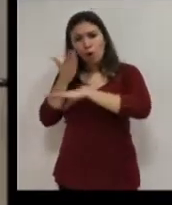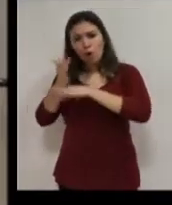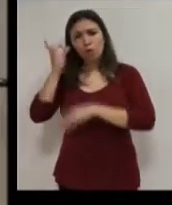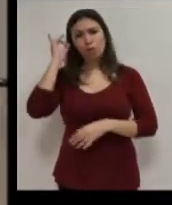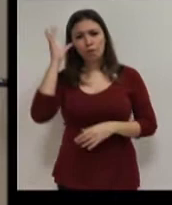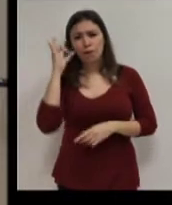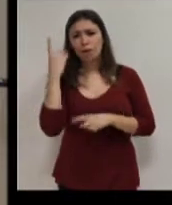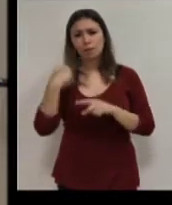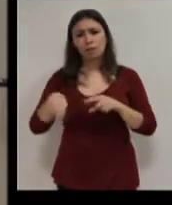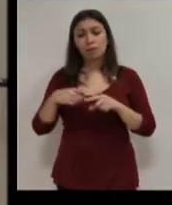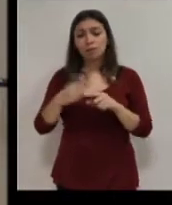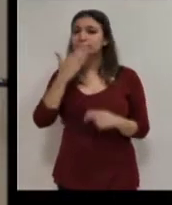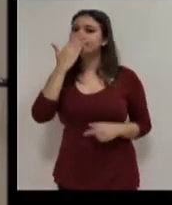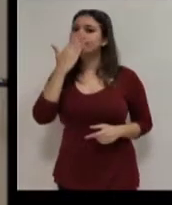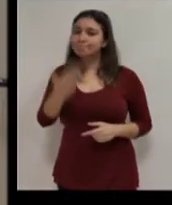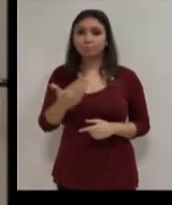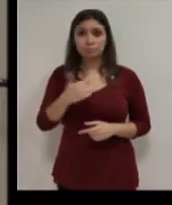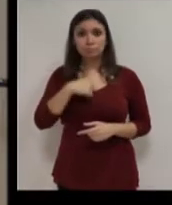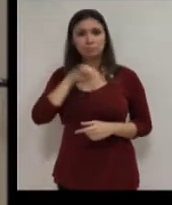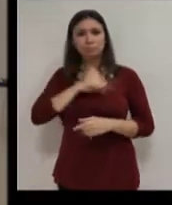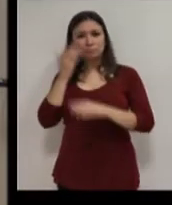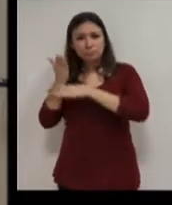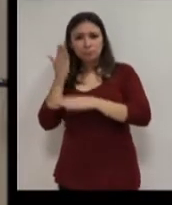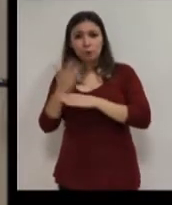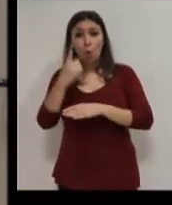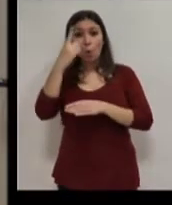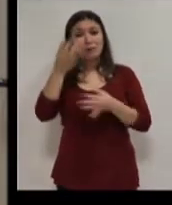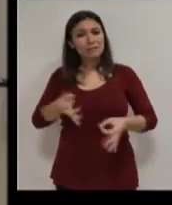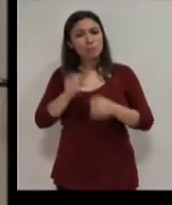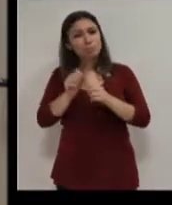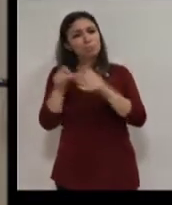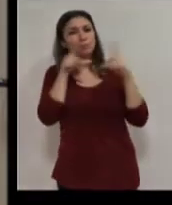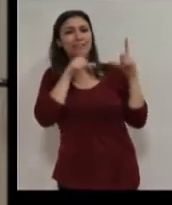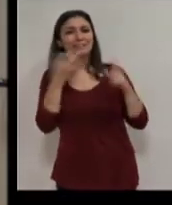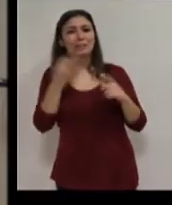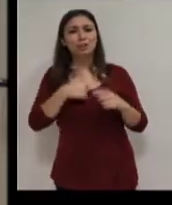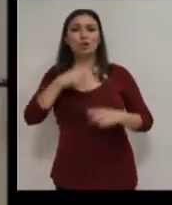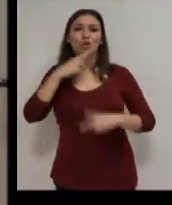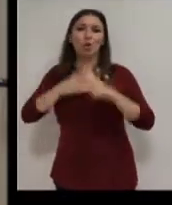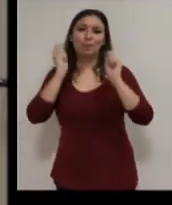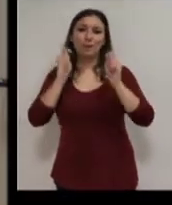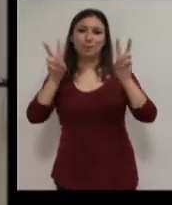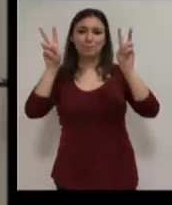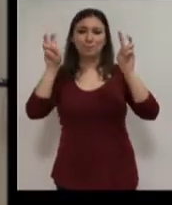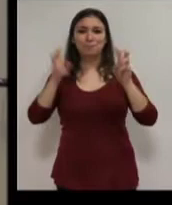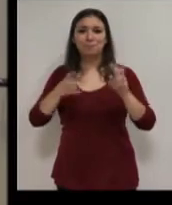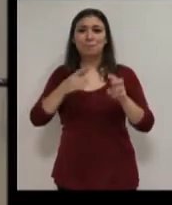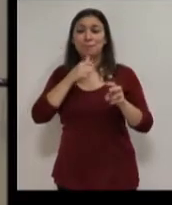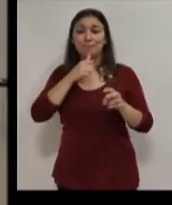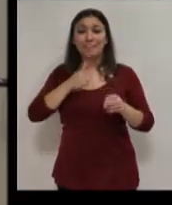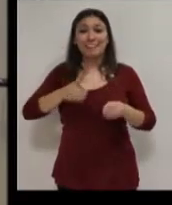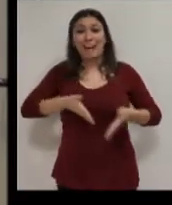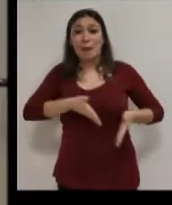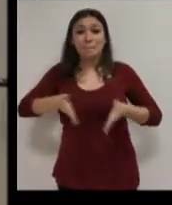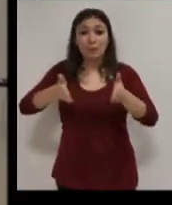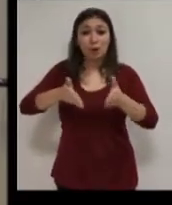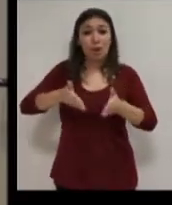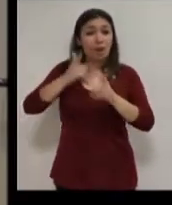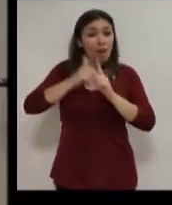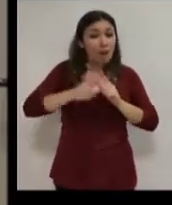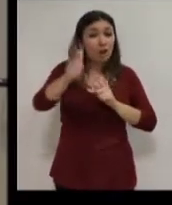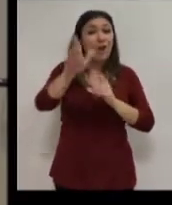esencial. Yo me paso dando conferencias y cosas, y una transparencia que pongo siempre es una que le llamo el